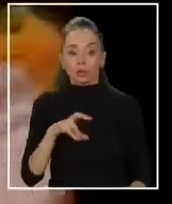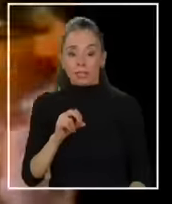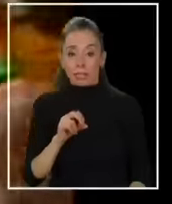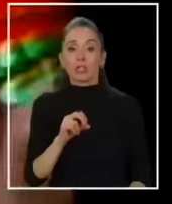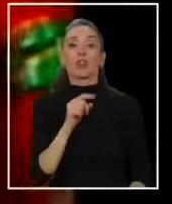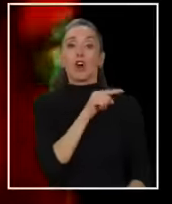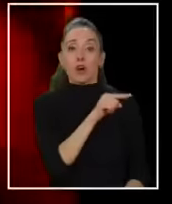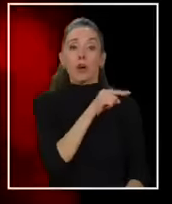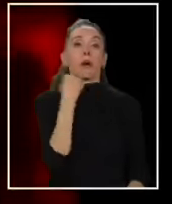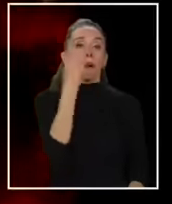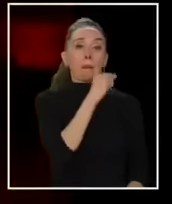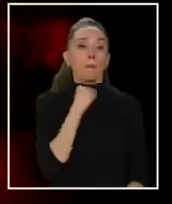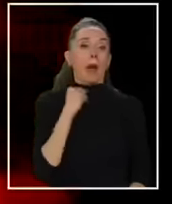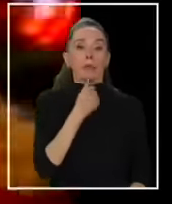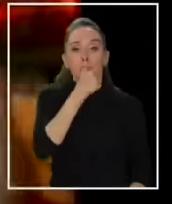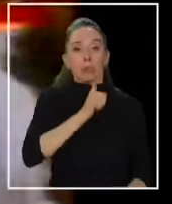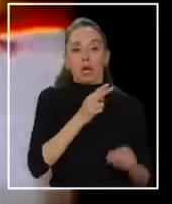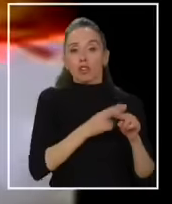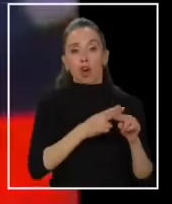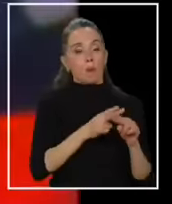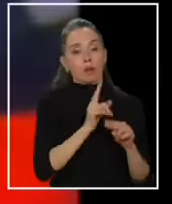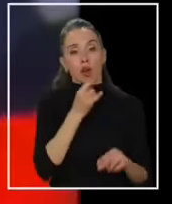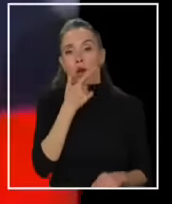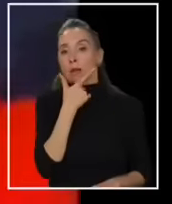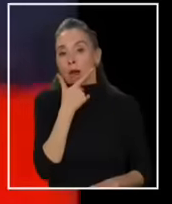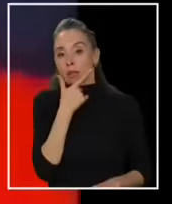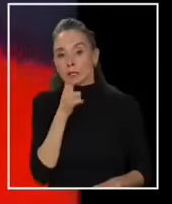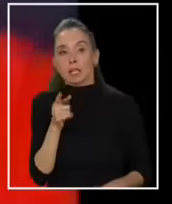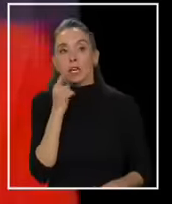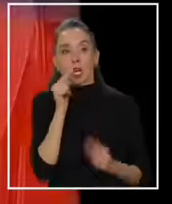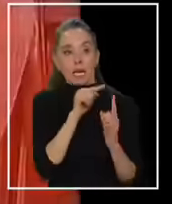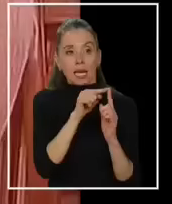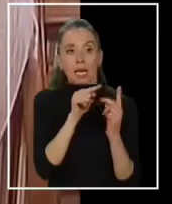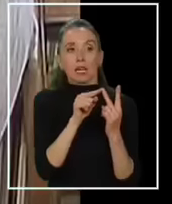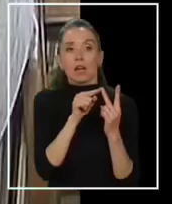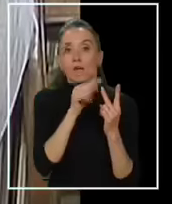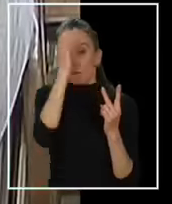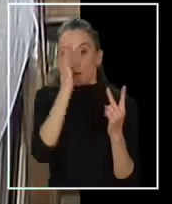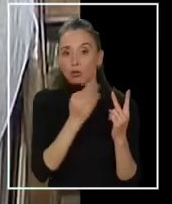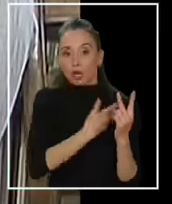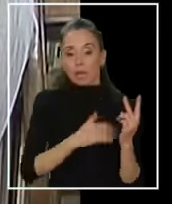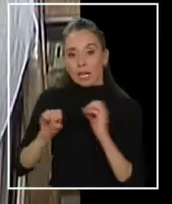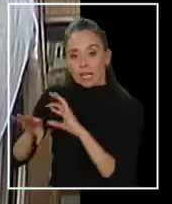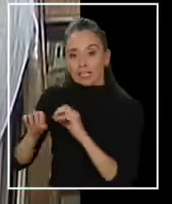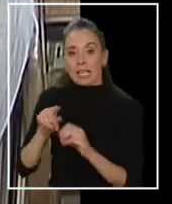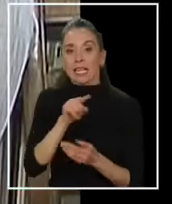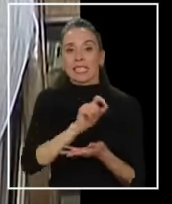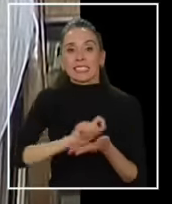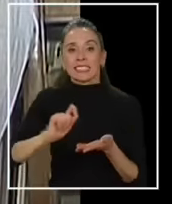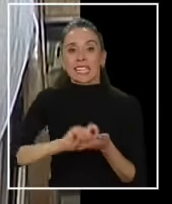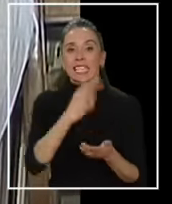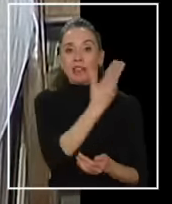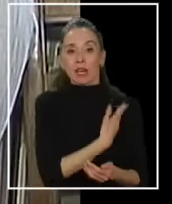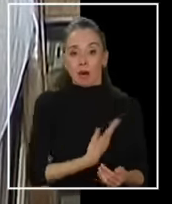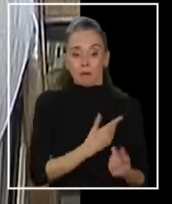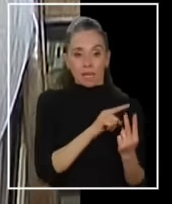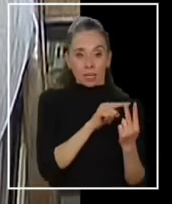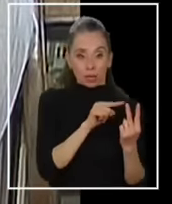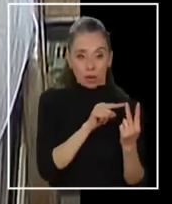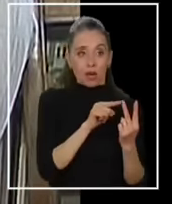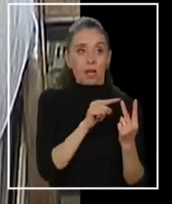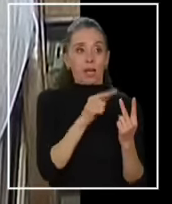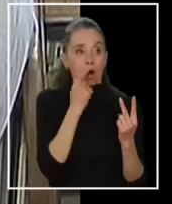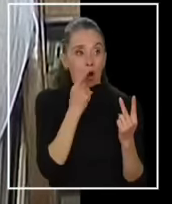fe que este padre no delatará jamás. Él y un funcionario de gobierno. Y era de la Secretaría de Gobierno. Él